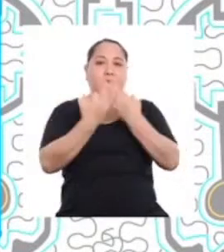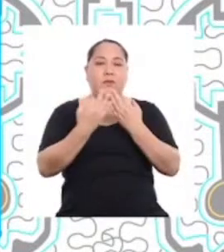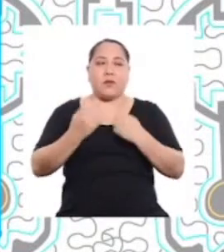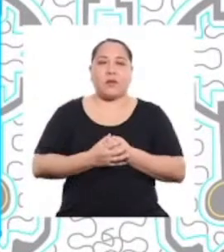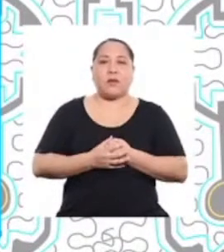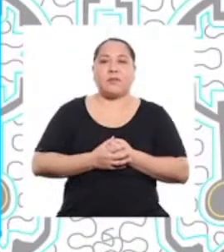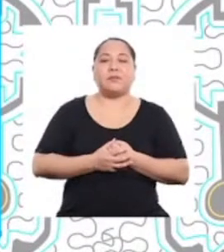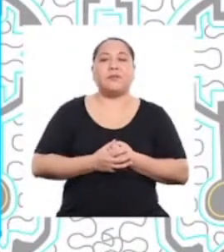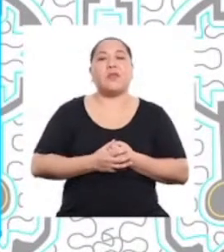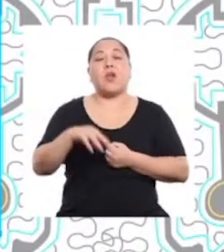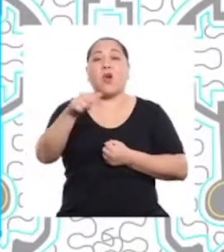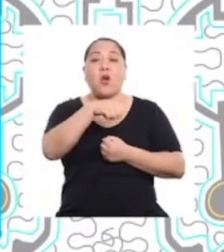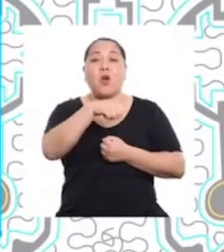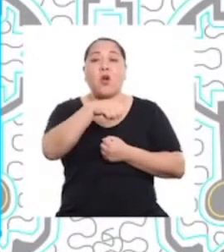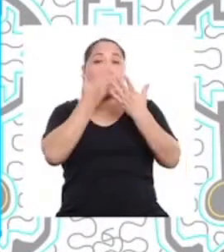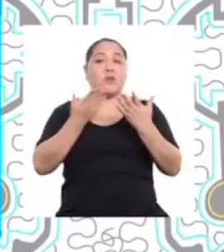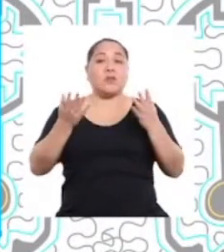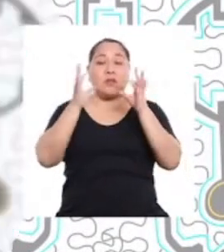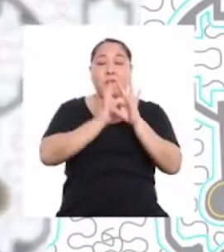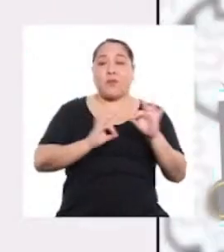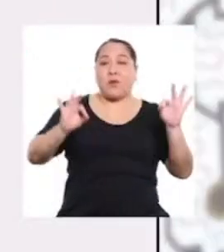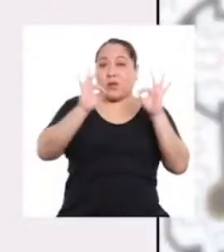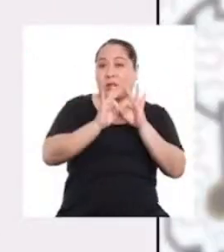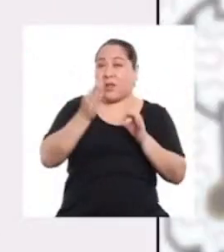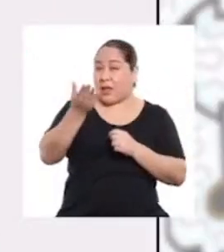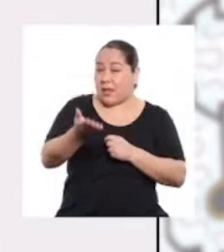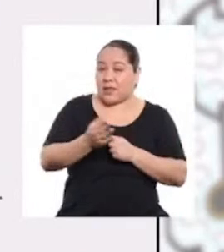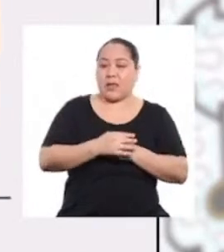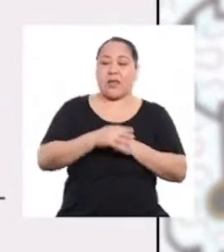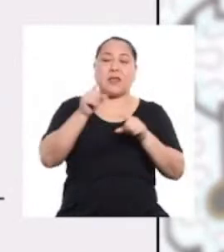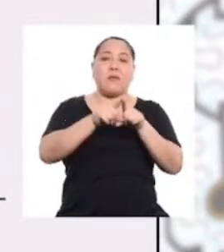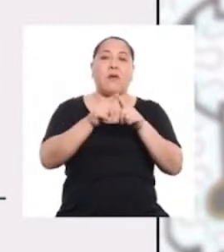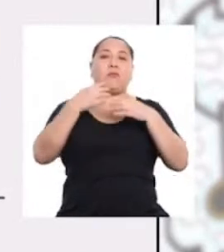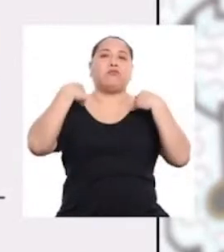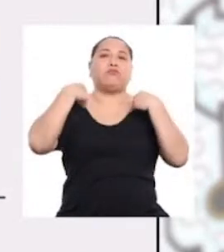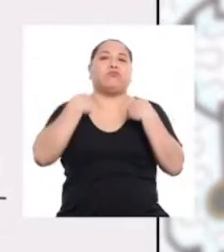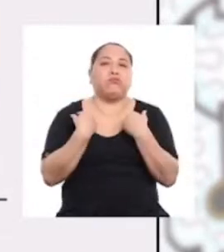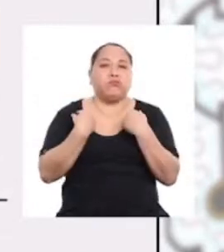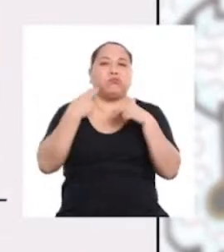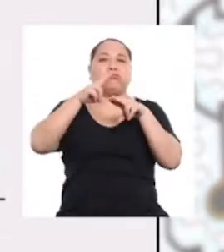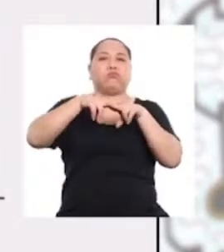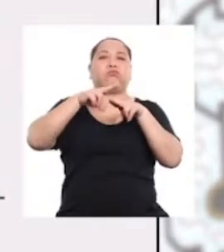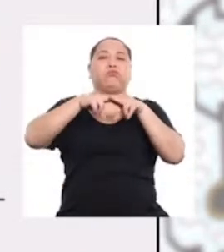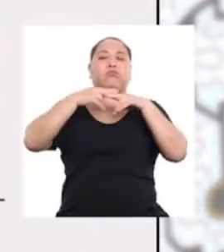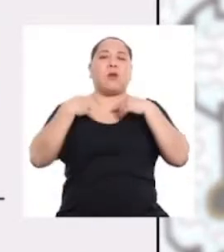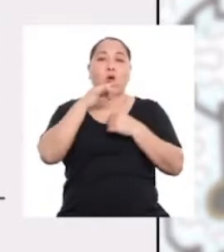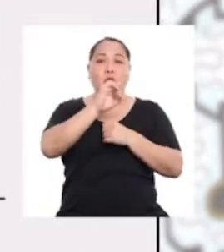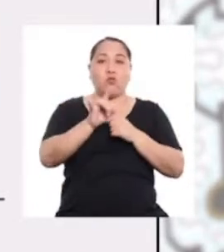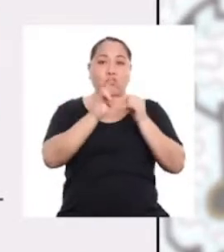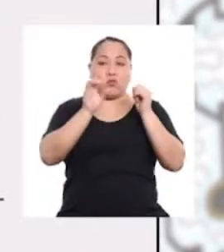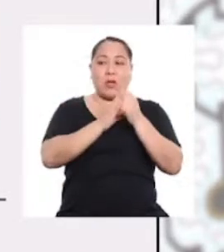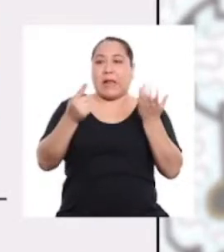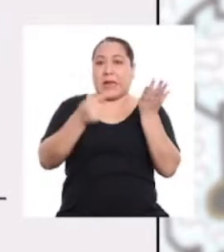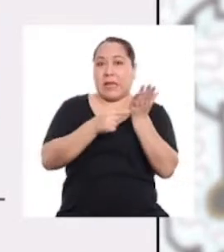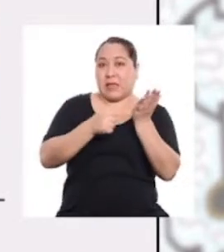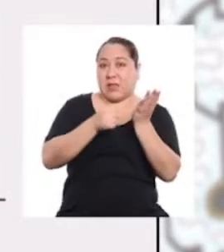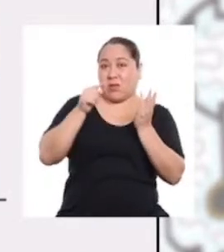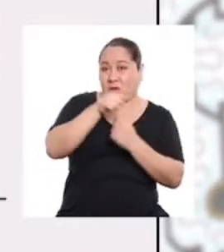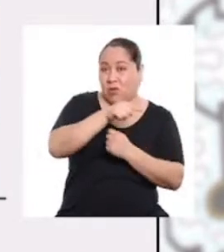en familia. Otra acción importante es sobre la postura corporal al utilizar los